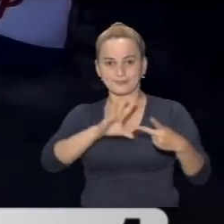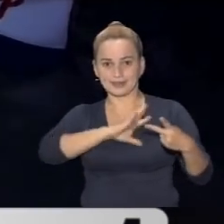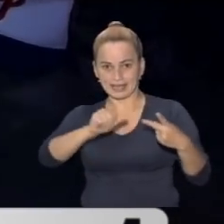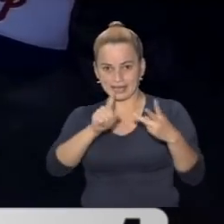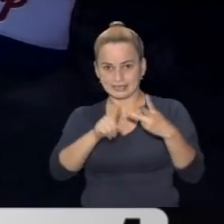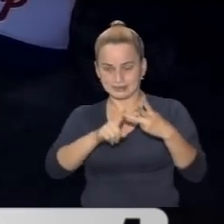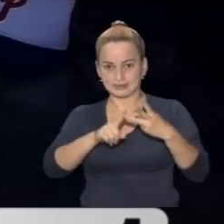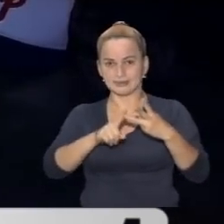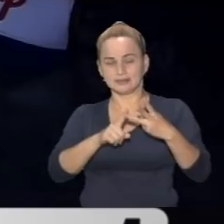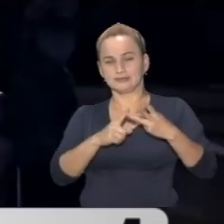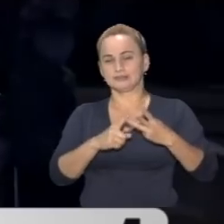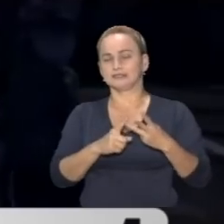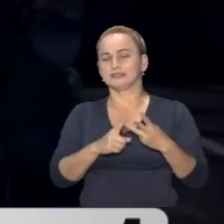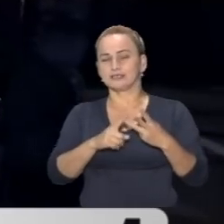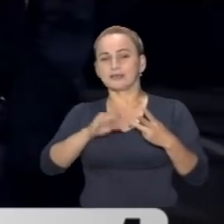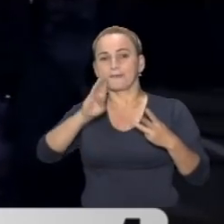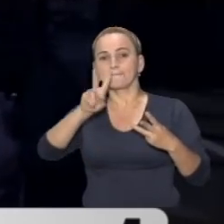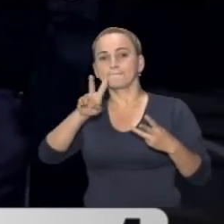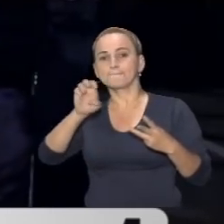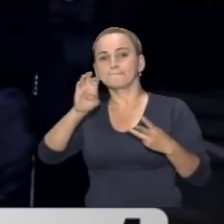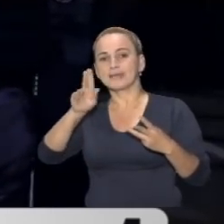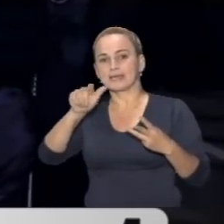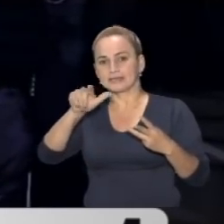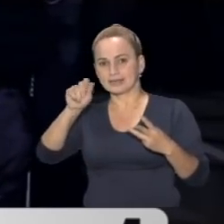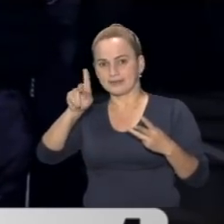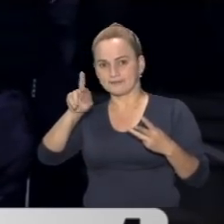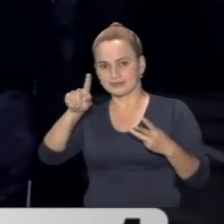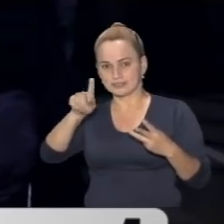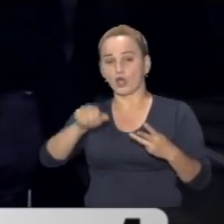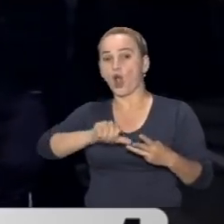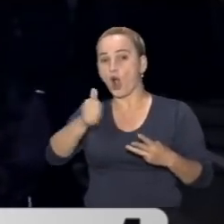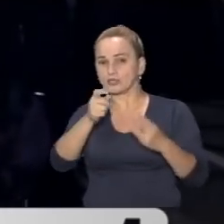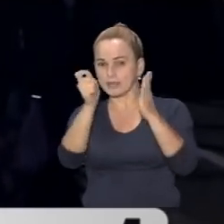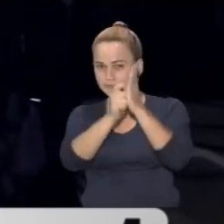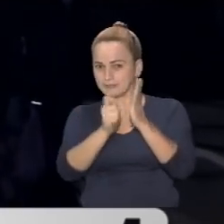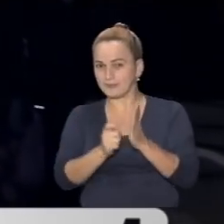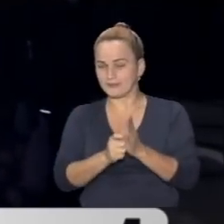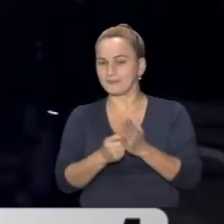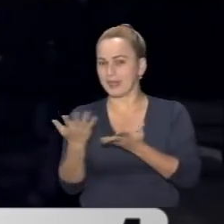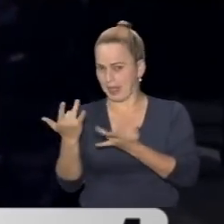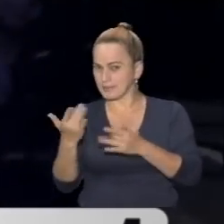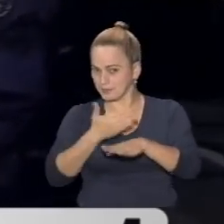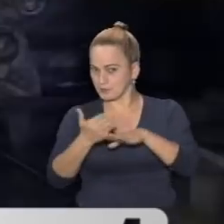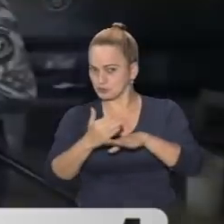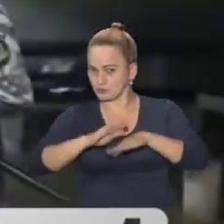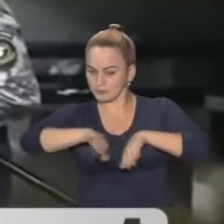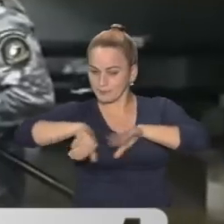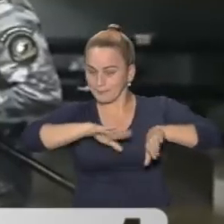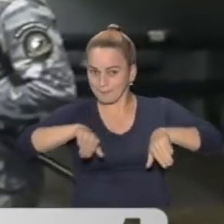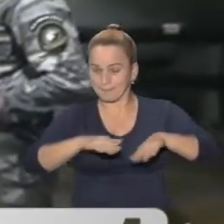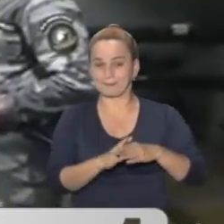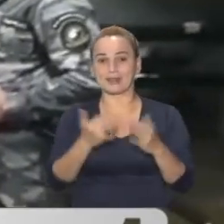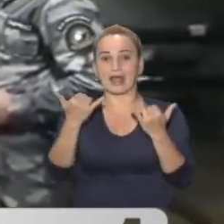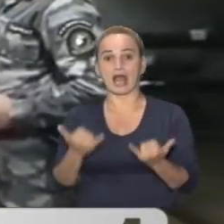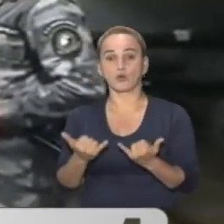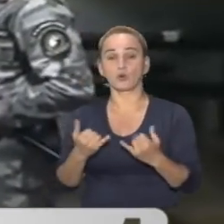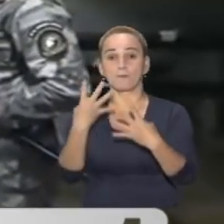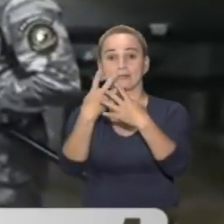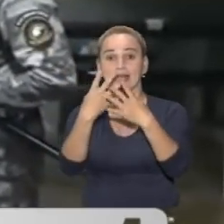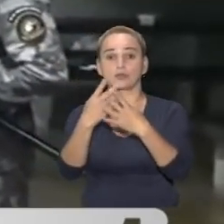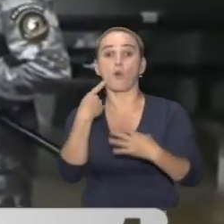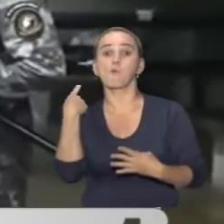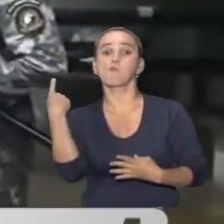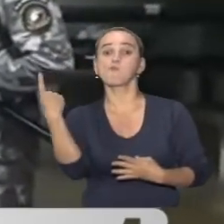centros con mayor reincidencia delictiva. Las 87 faltantes serán intervenidas en los próximos días. A la fecha, estos